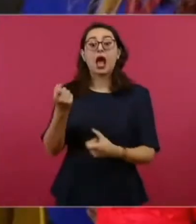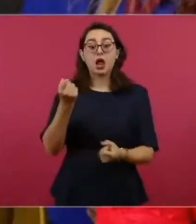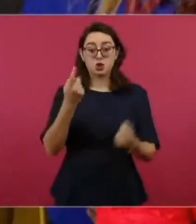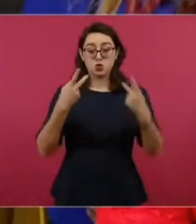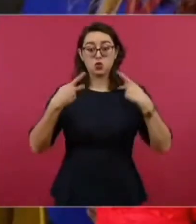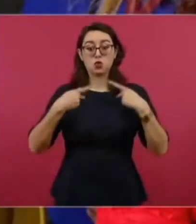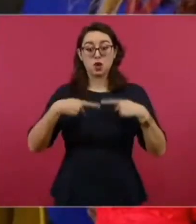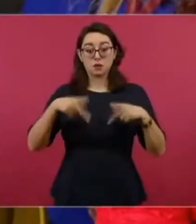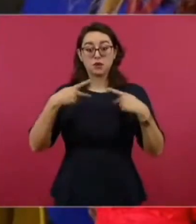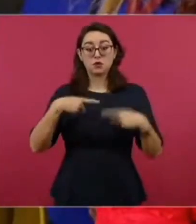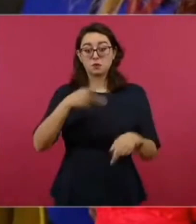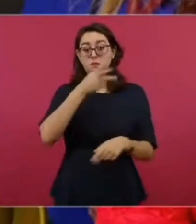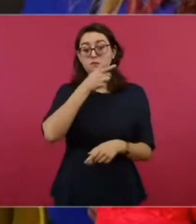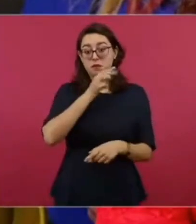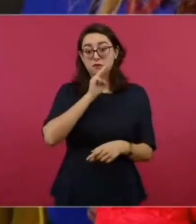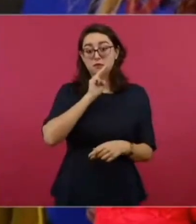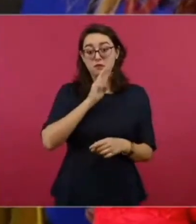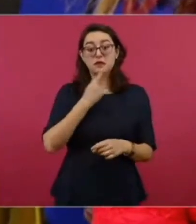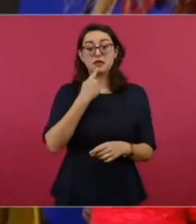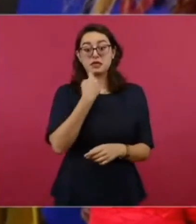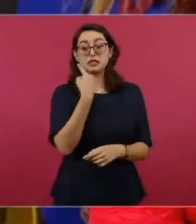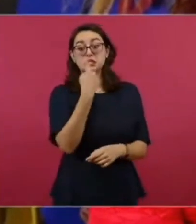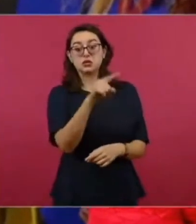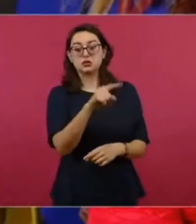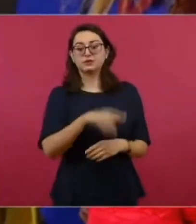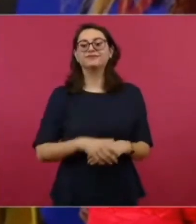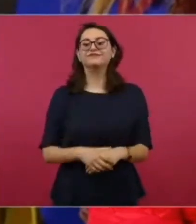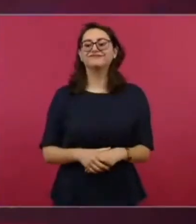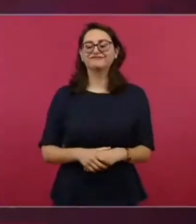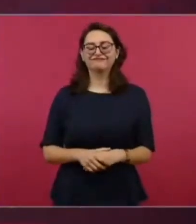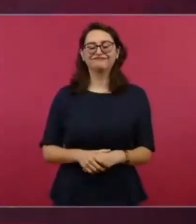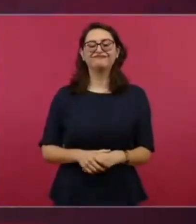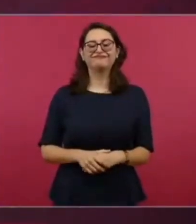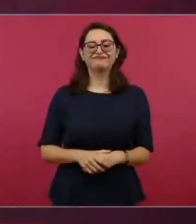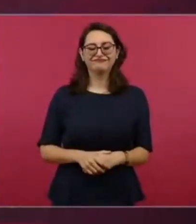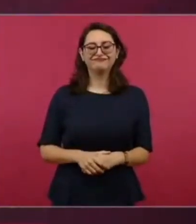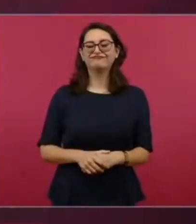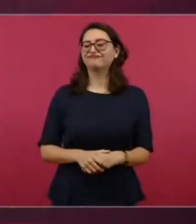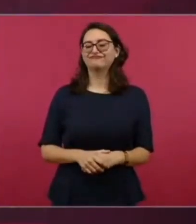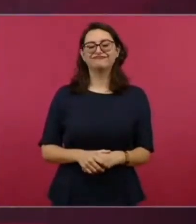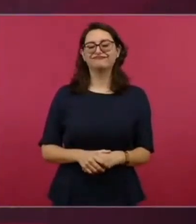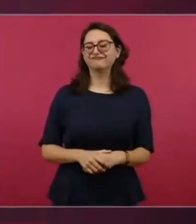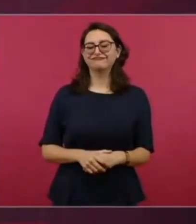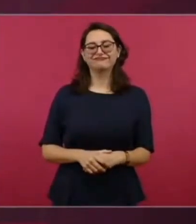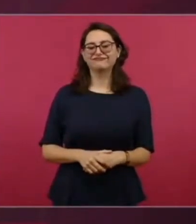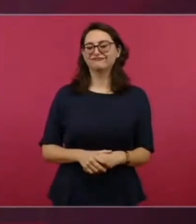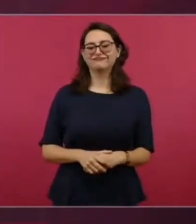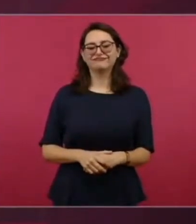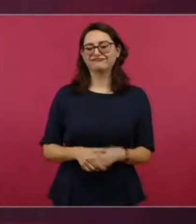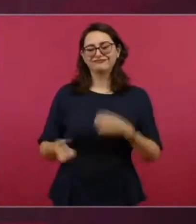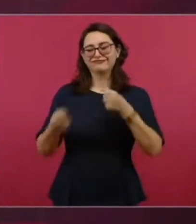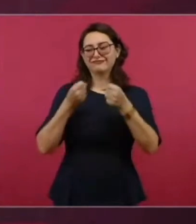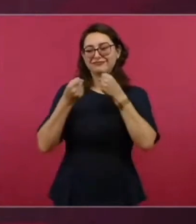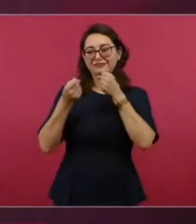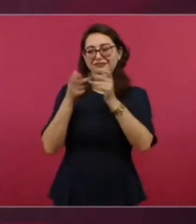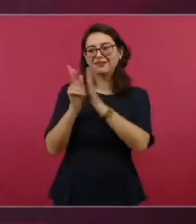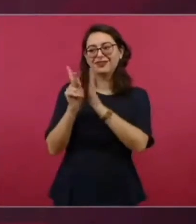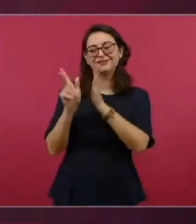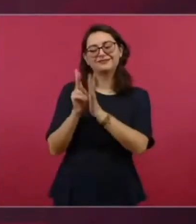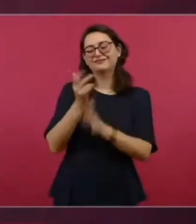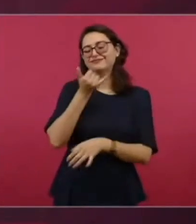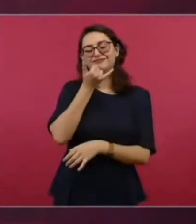padres de familia de estos municipios que que argumentan tenemos que ir ahí sí no porque los periódicos no